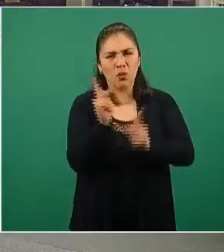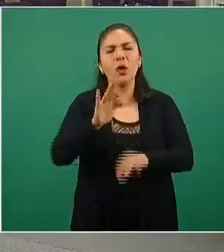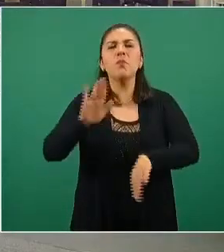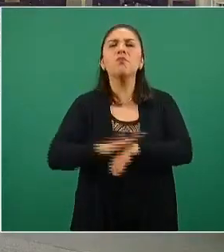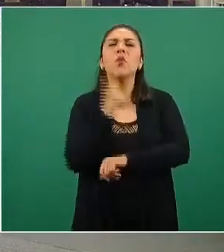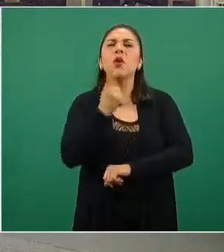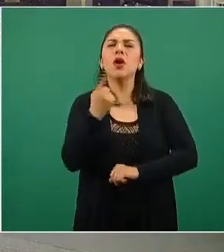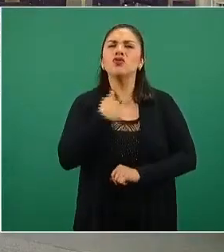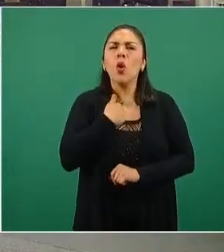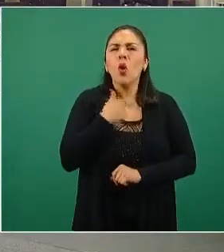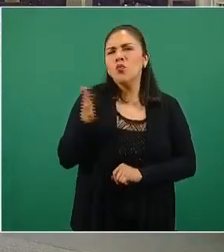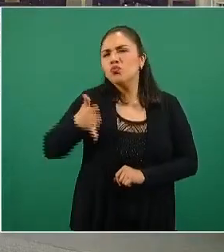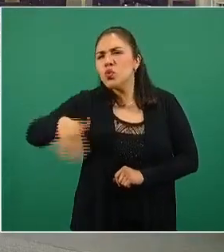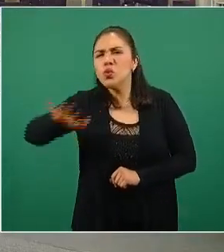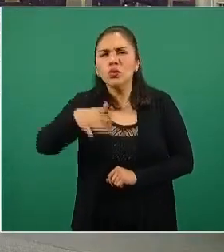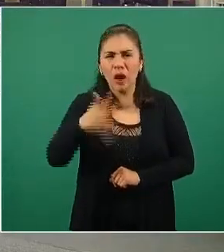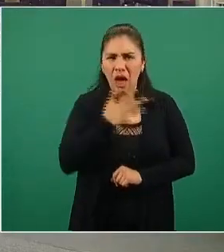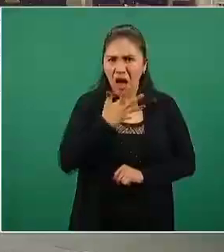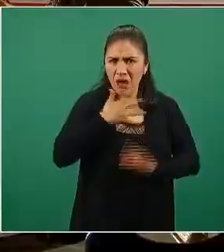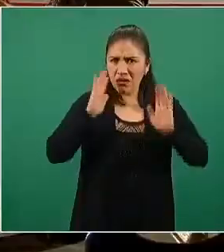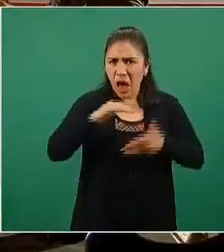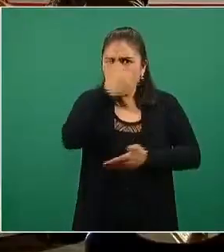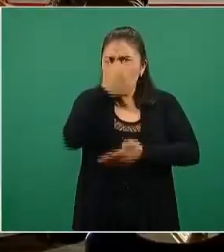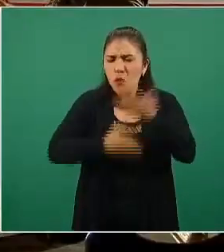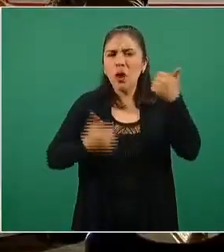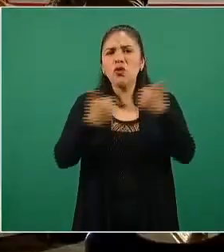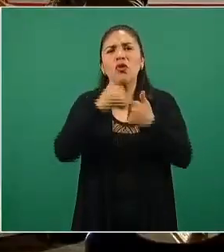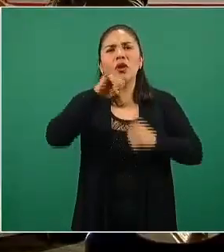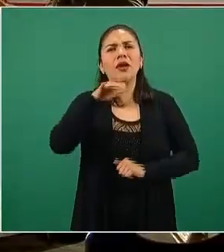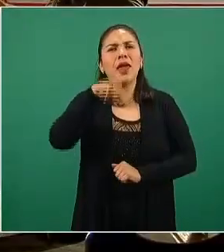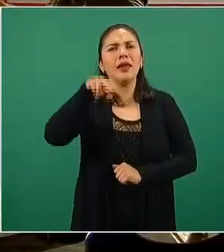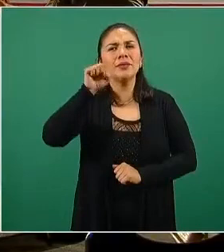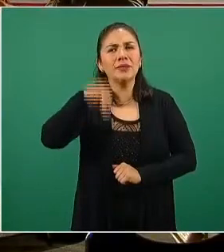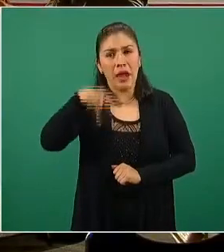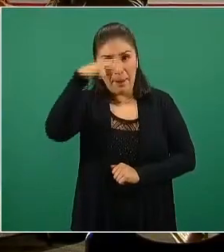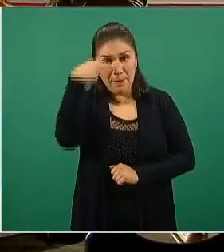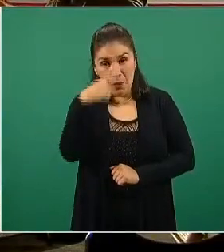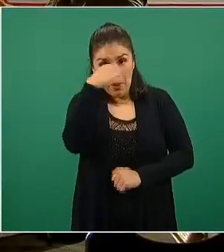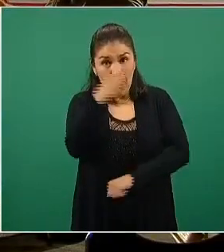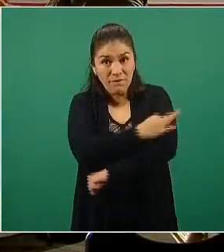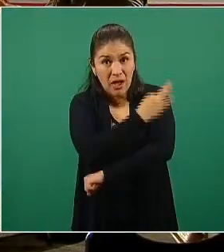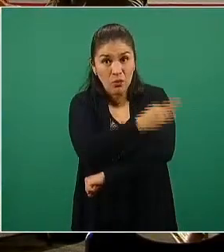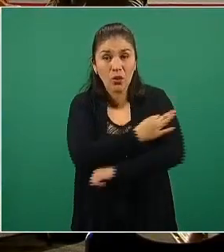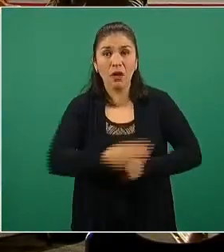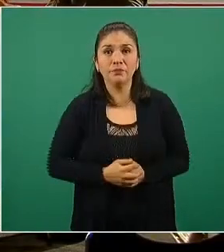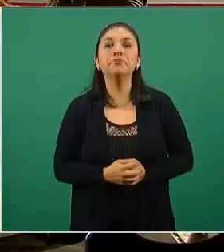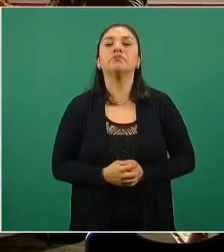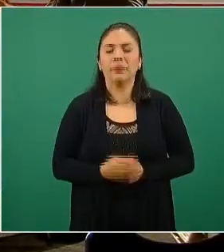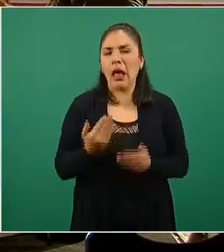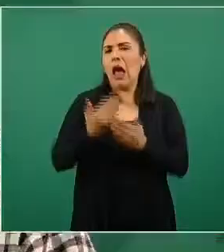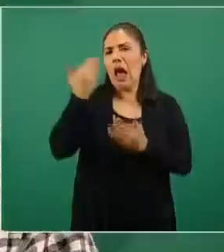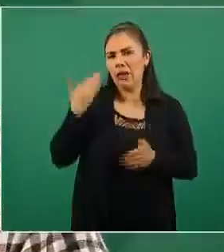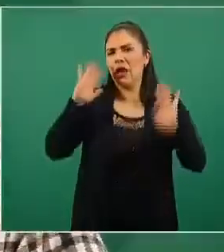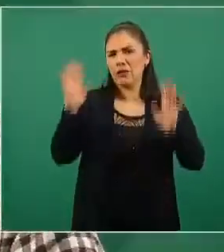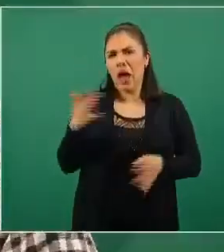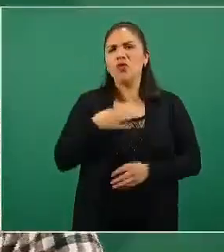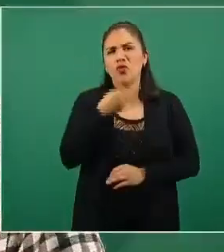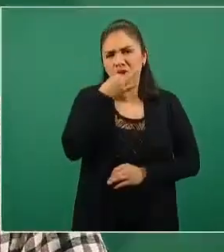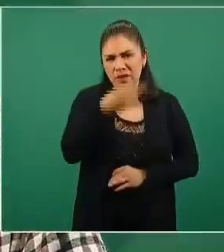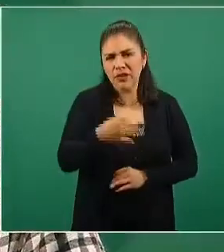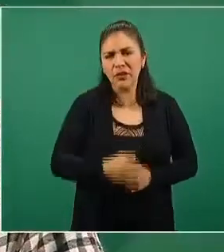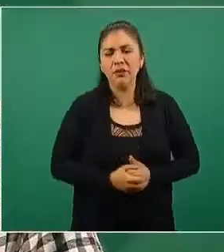estaba buscando si hay contrato con Janssen aquí en México para vacuna. Como hemos comentado desde hace varios meses,